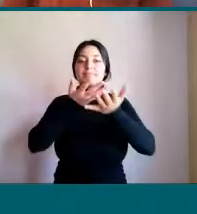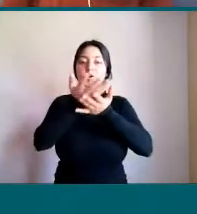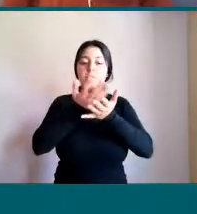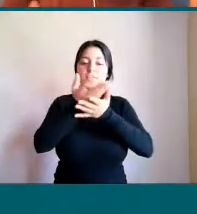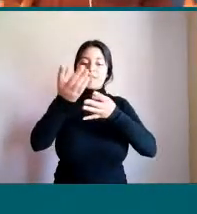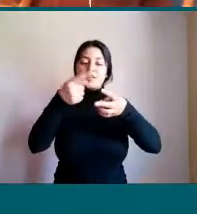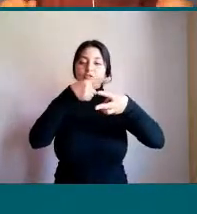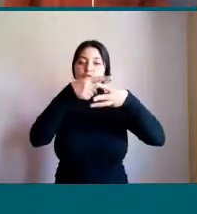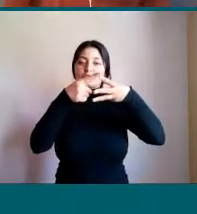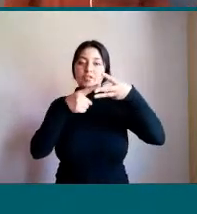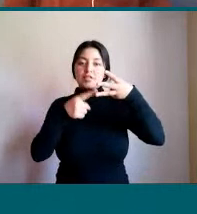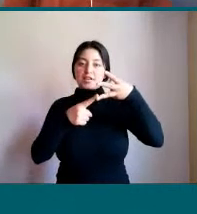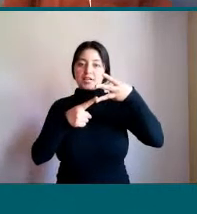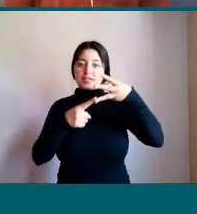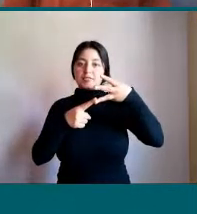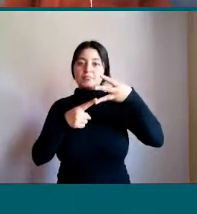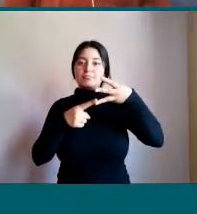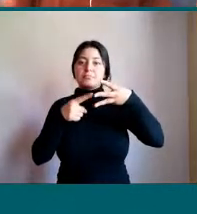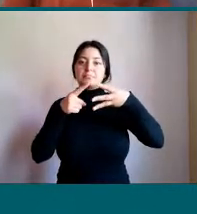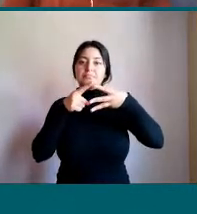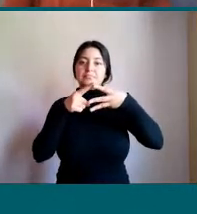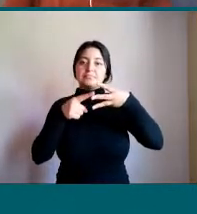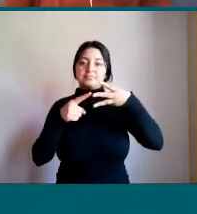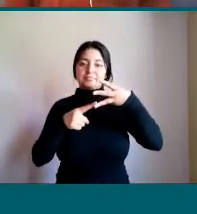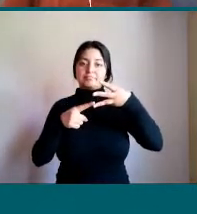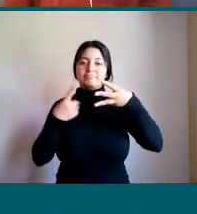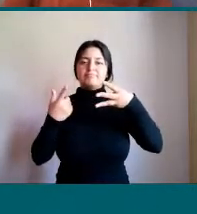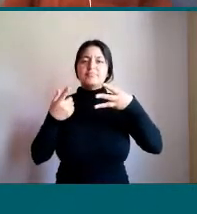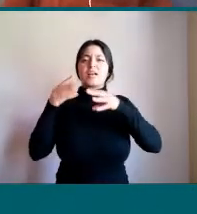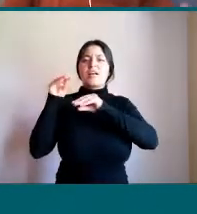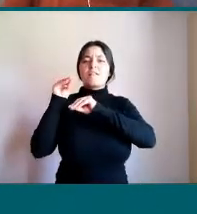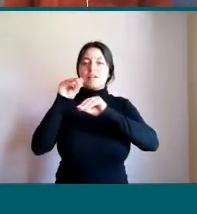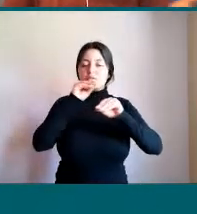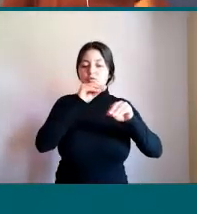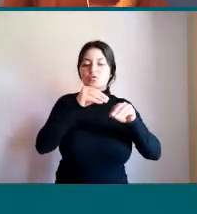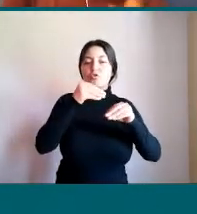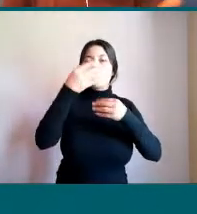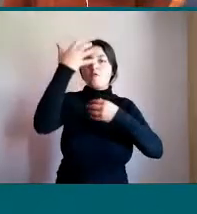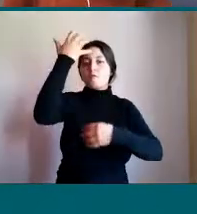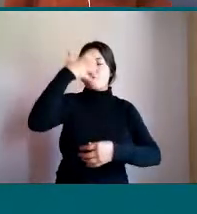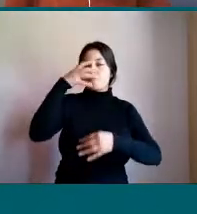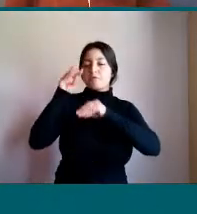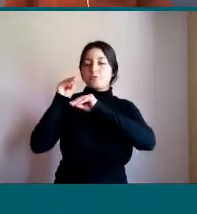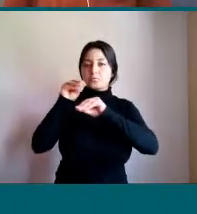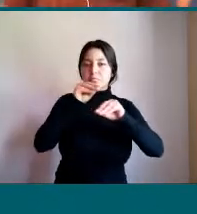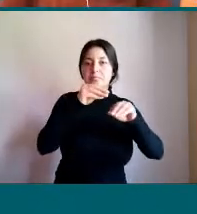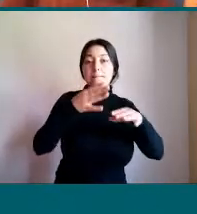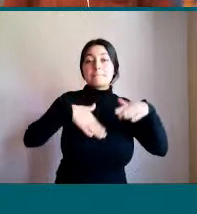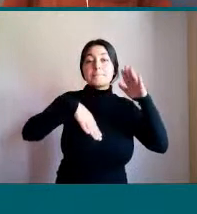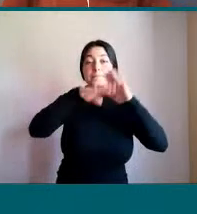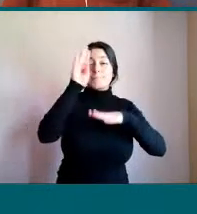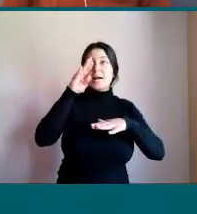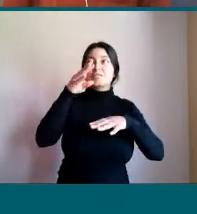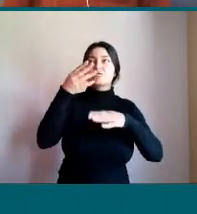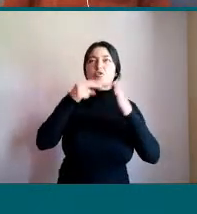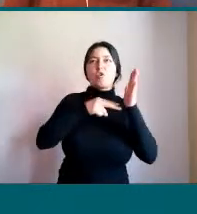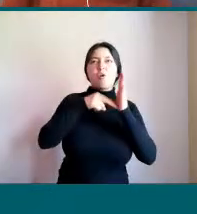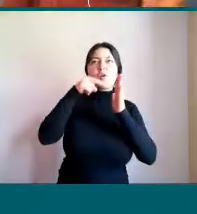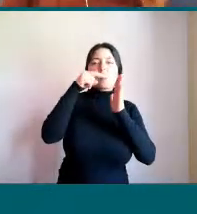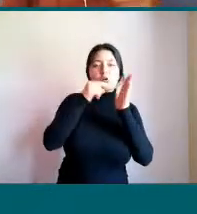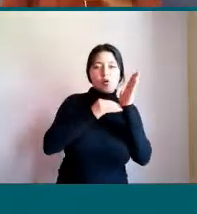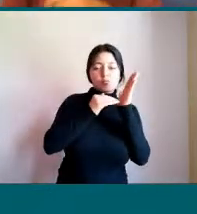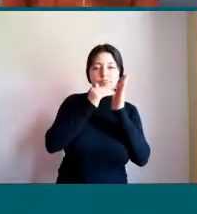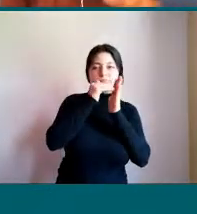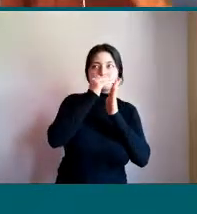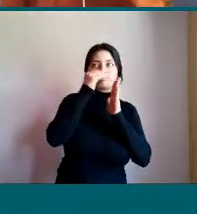Eso es. Estoy súper de acuerdo, José Gabriel. La evaluación formativa continua y constante permite, más que medir resultados, conocer si el estudiante avanzó